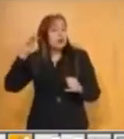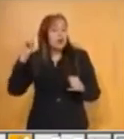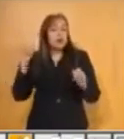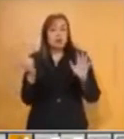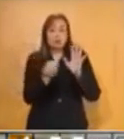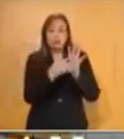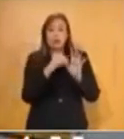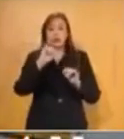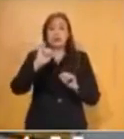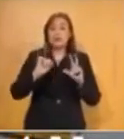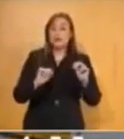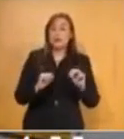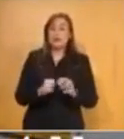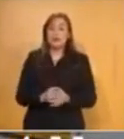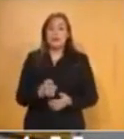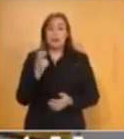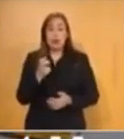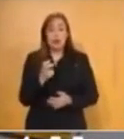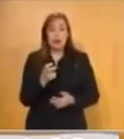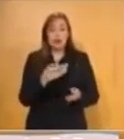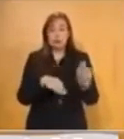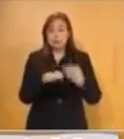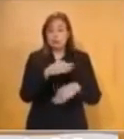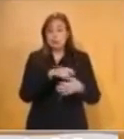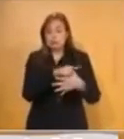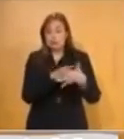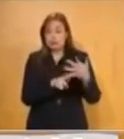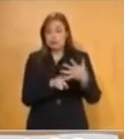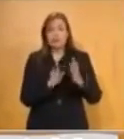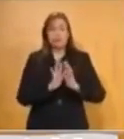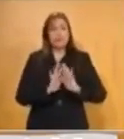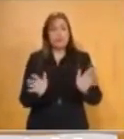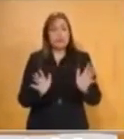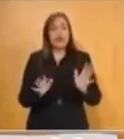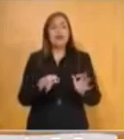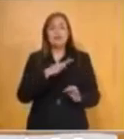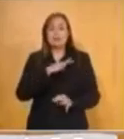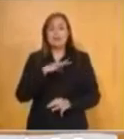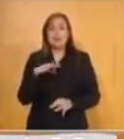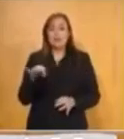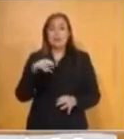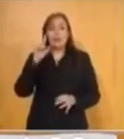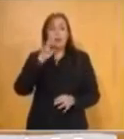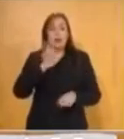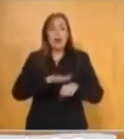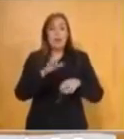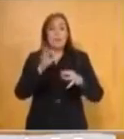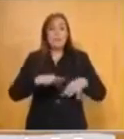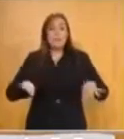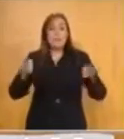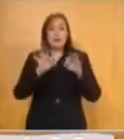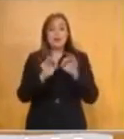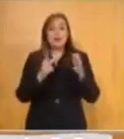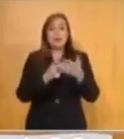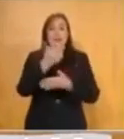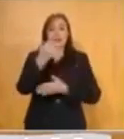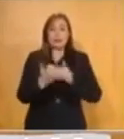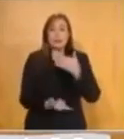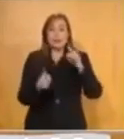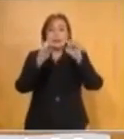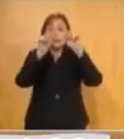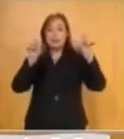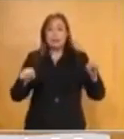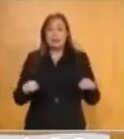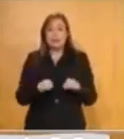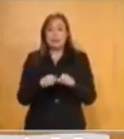onomatopeyas. Muy bien, con esto alcanzamos a realizar lo más importante del proyecto de las tiras cómicas,